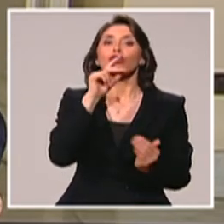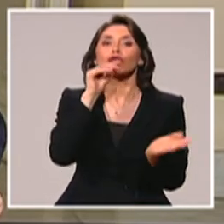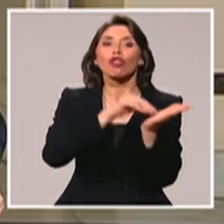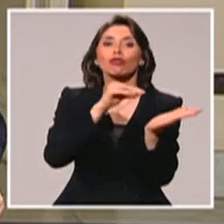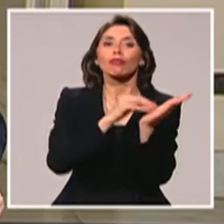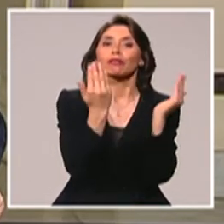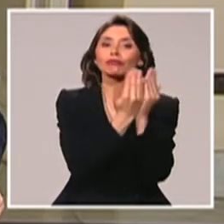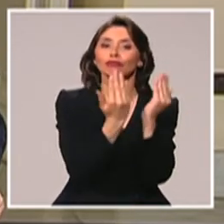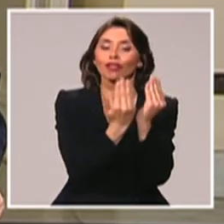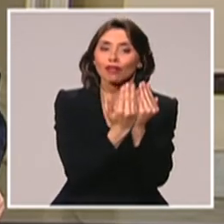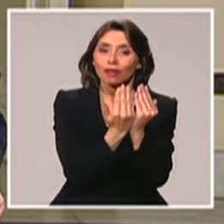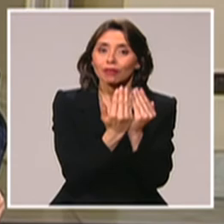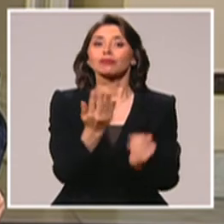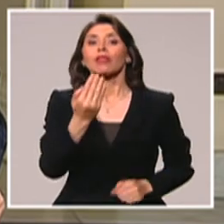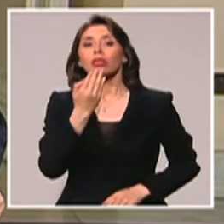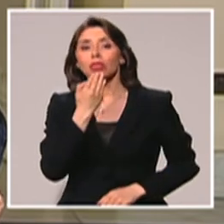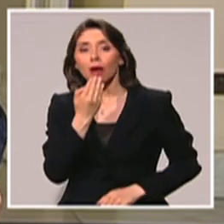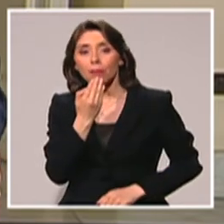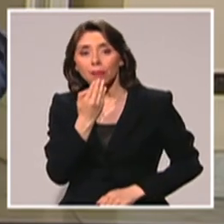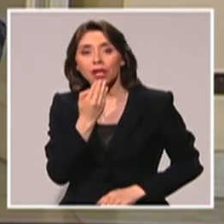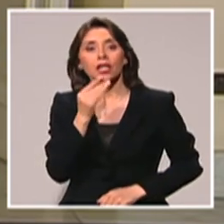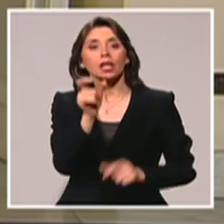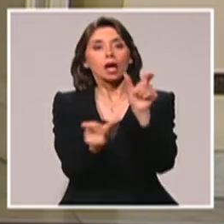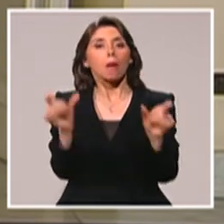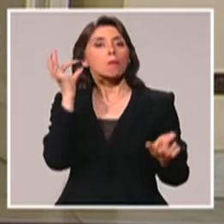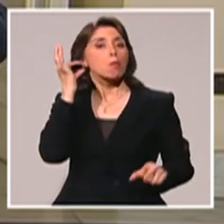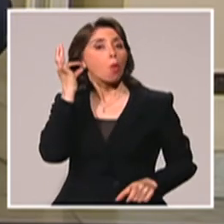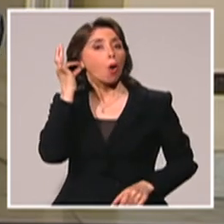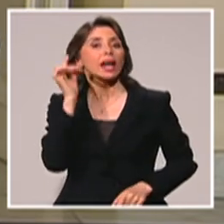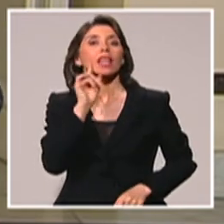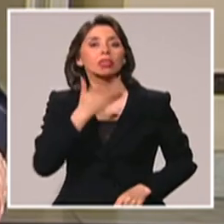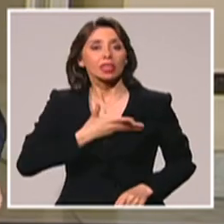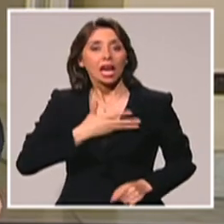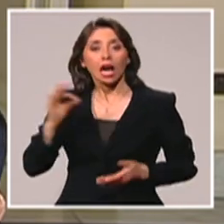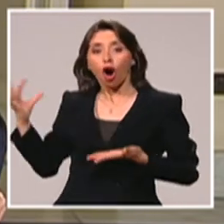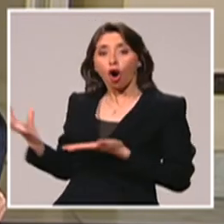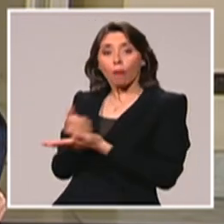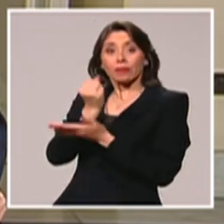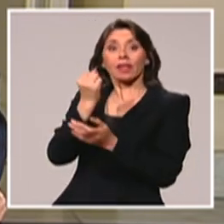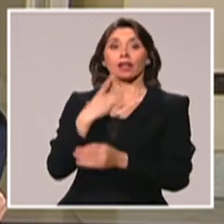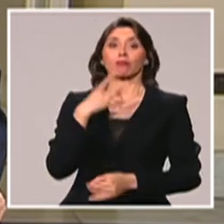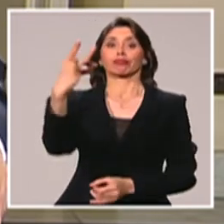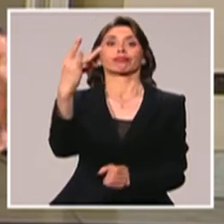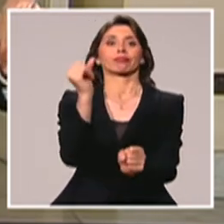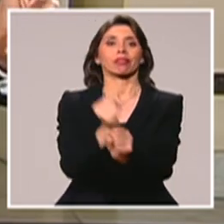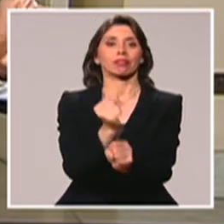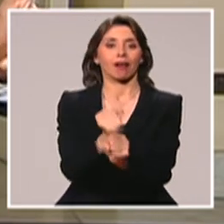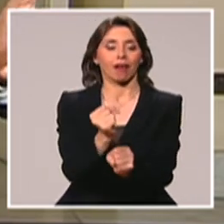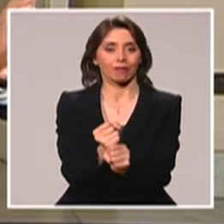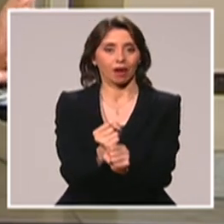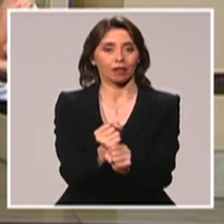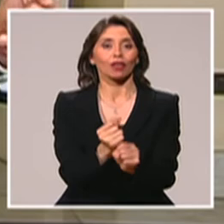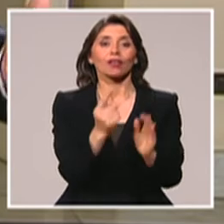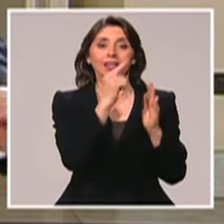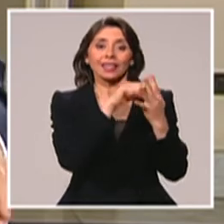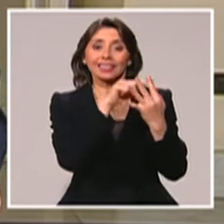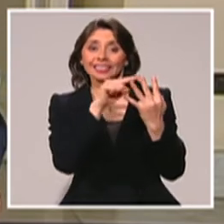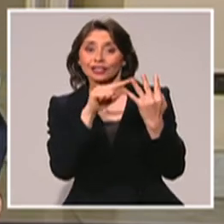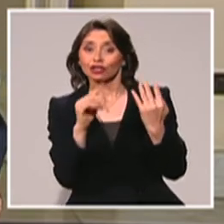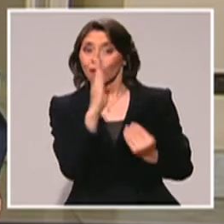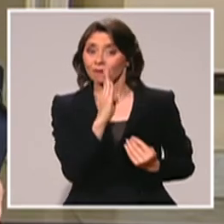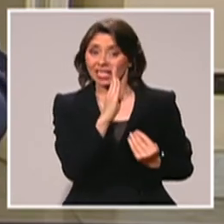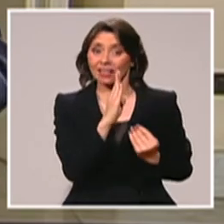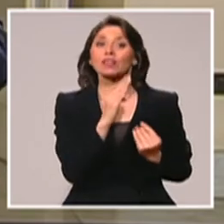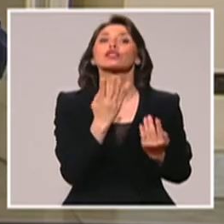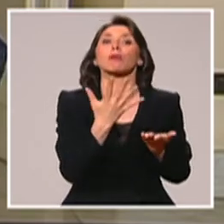escolares y también a las mujeres que tengan y obtengan un trabajo estos beneficios por logros